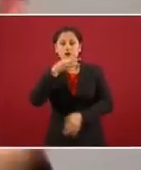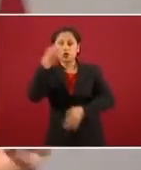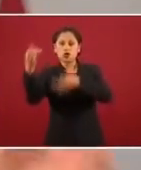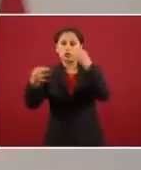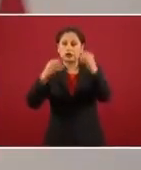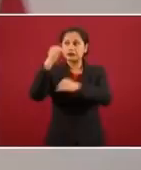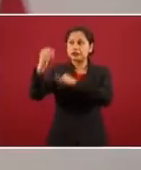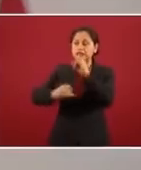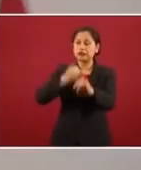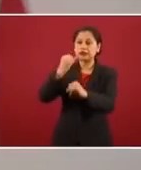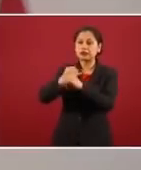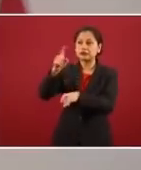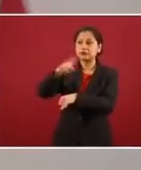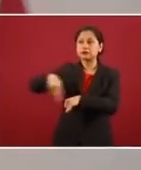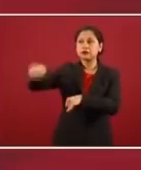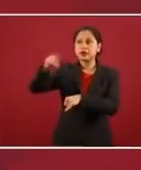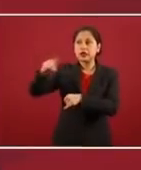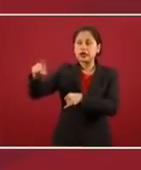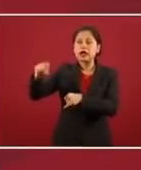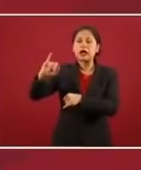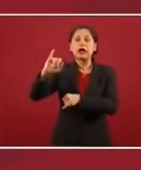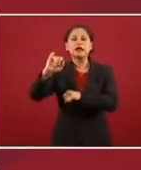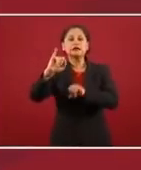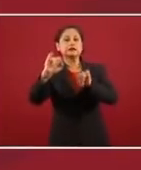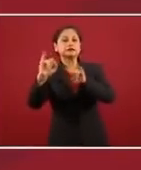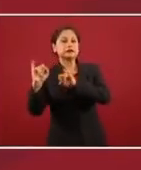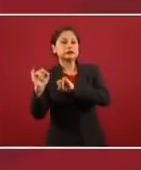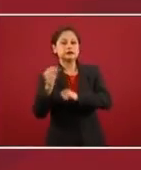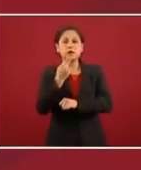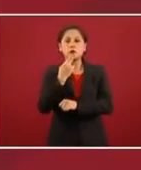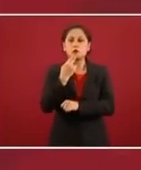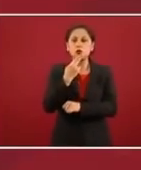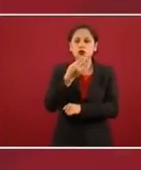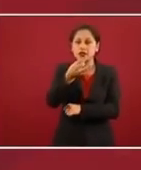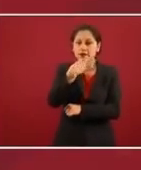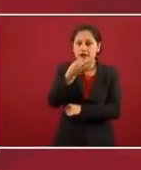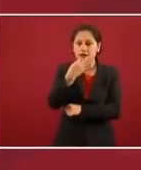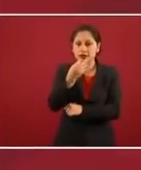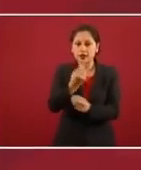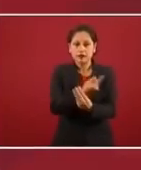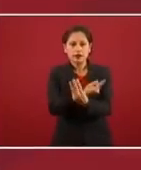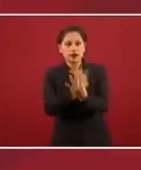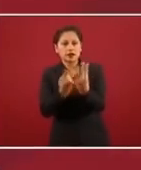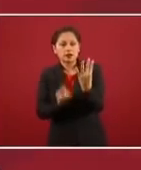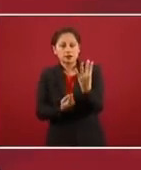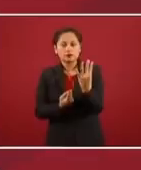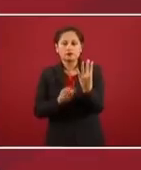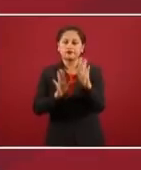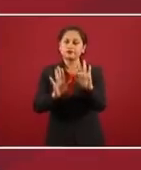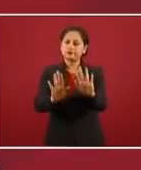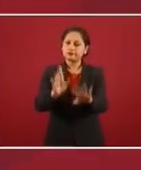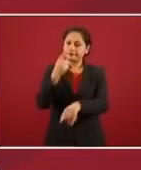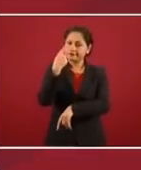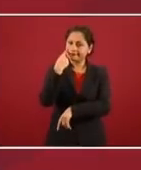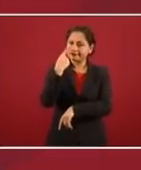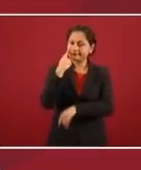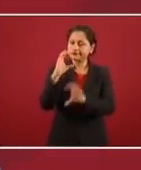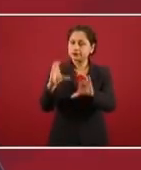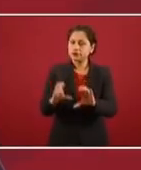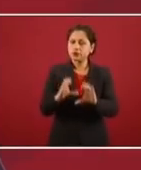al uso inmediato de este tipo de productos, debemos tener muy claro que así no funciona la